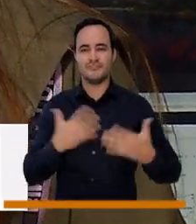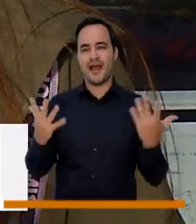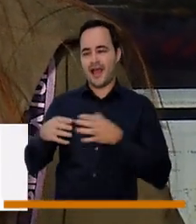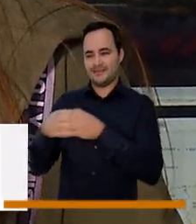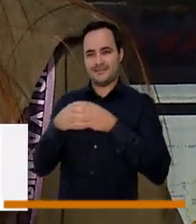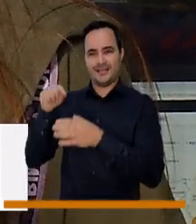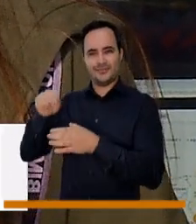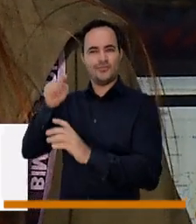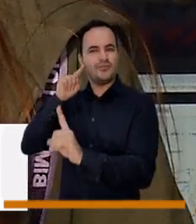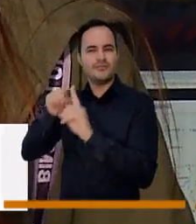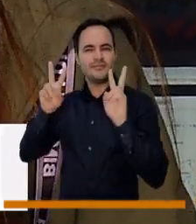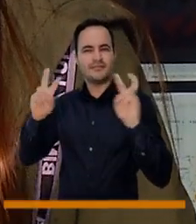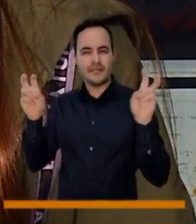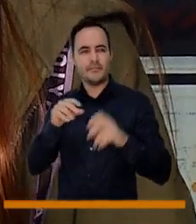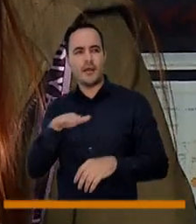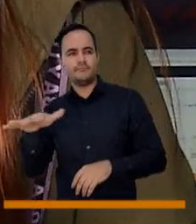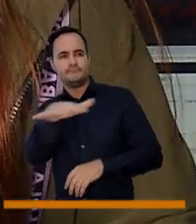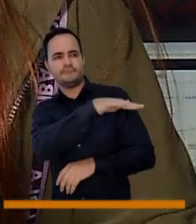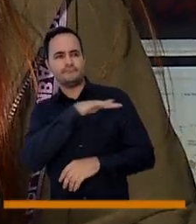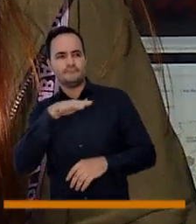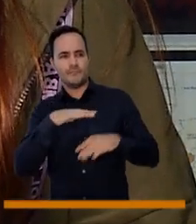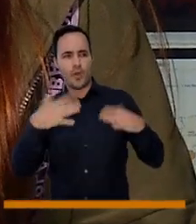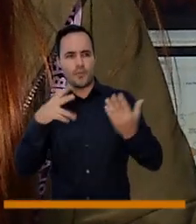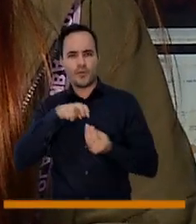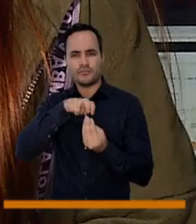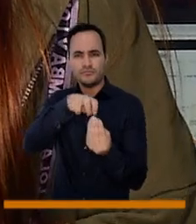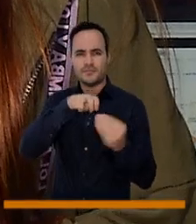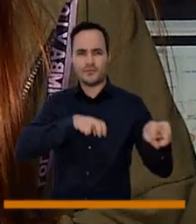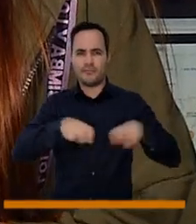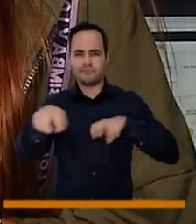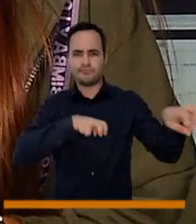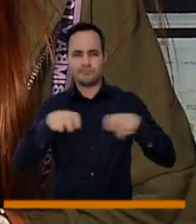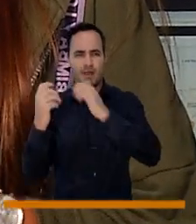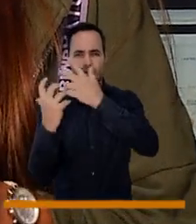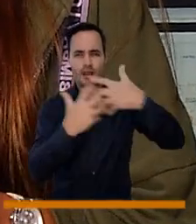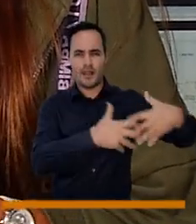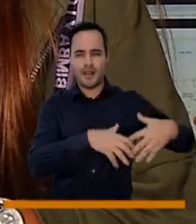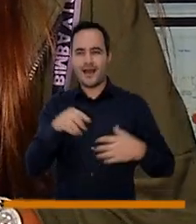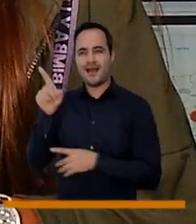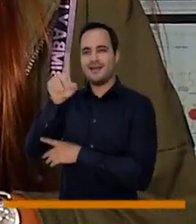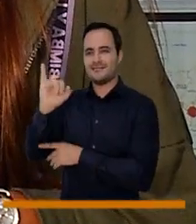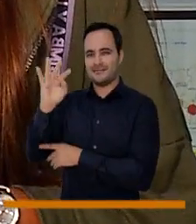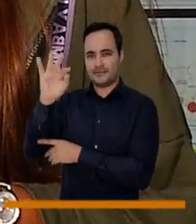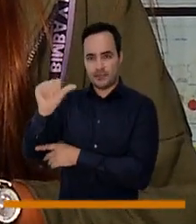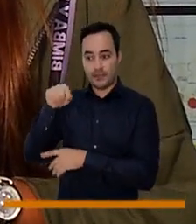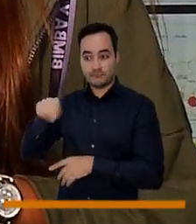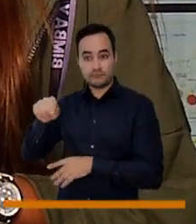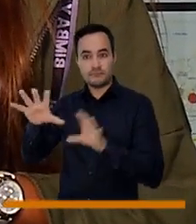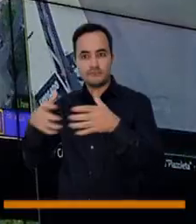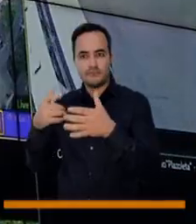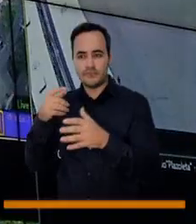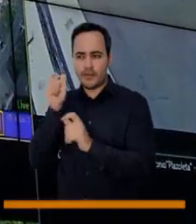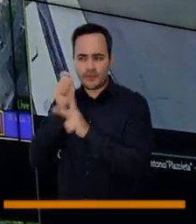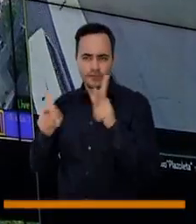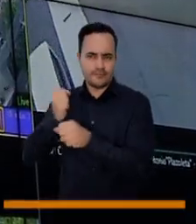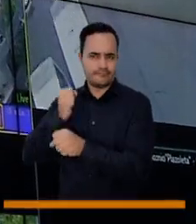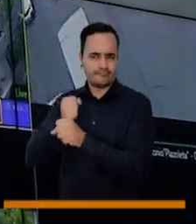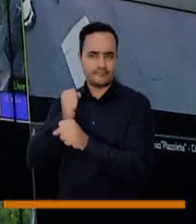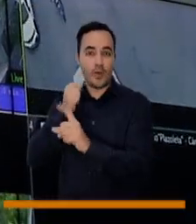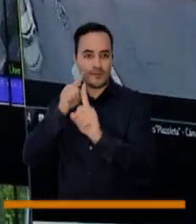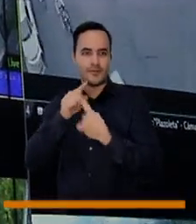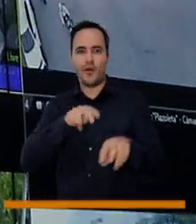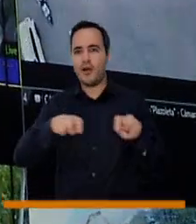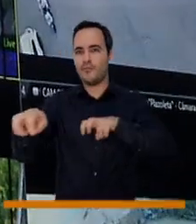Integrado de Tráfico y Transporte, CITRA, que con su labor humana ayuda a la gestión de la movilidad. Hoy